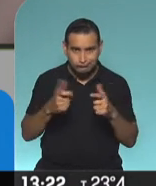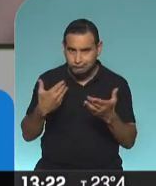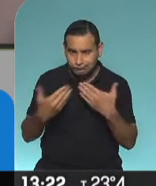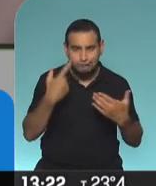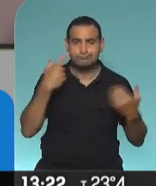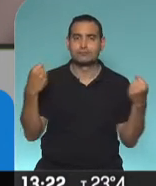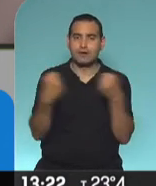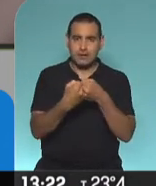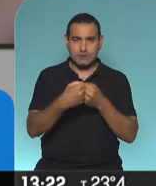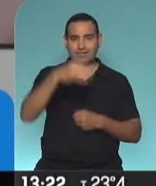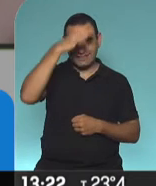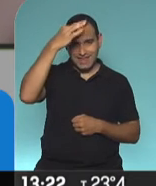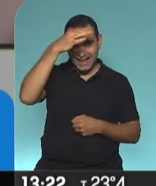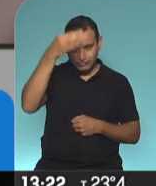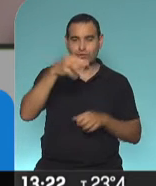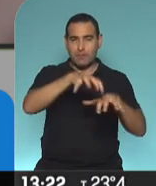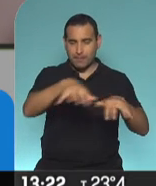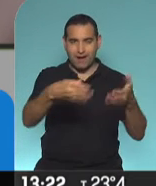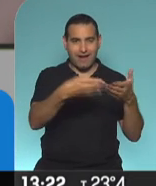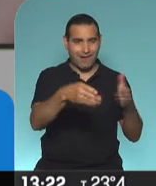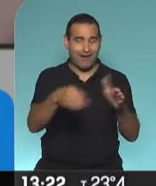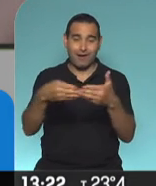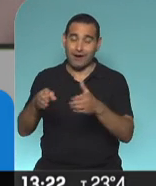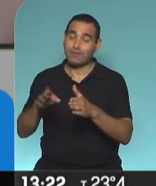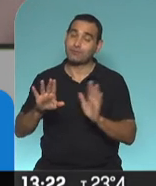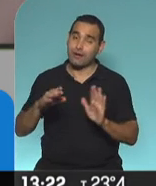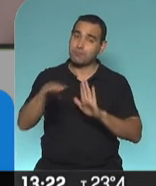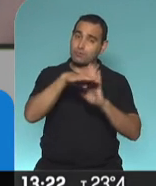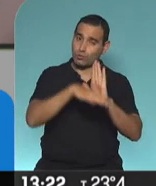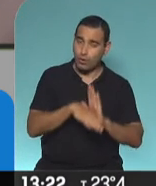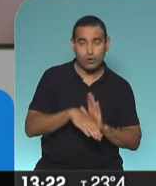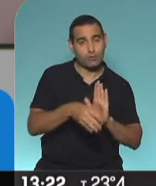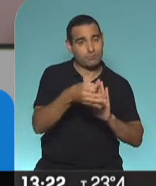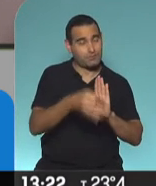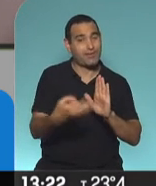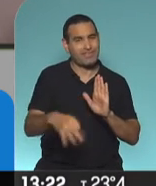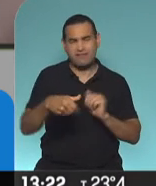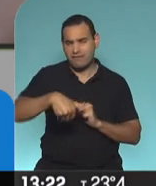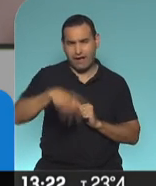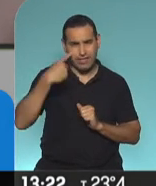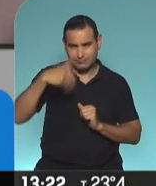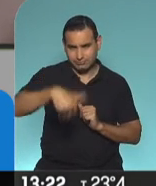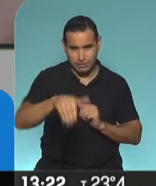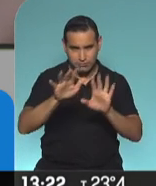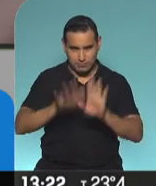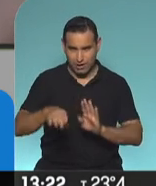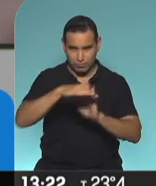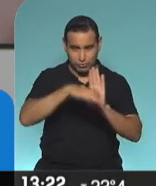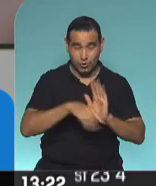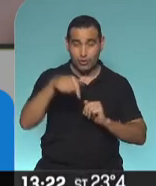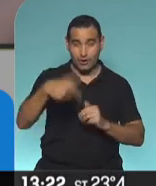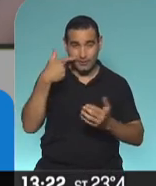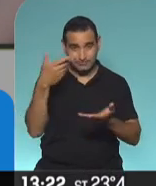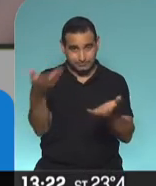van a reabrir los teatros porteños siguiendo específicos protocolos que se van a determinar en próximos días. Los invitamos ahora